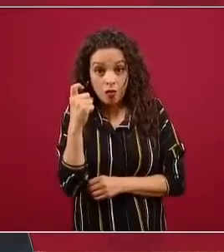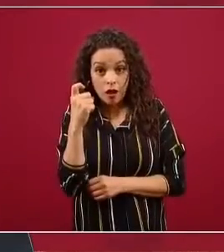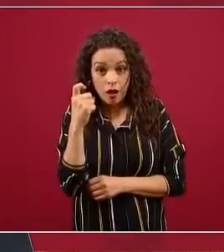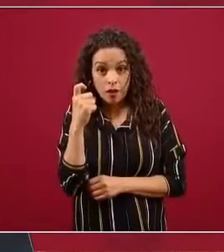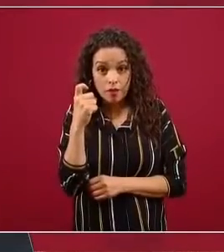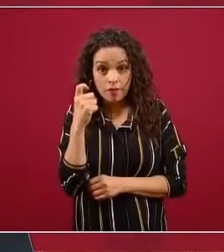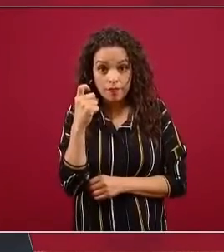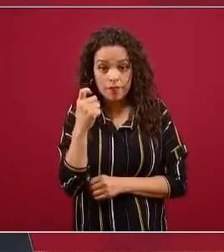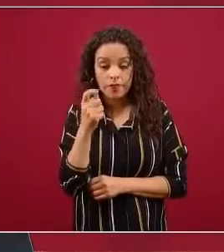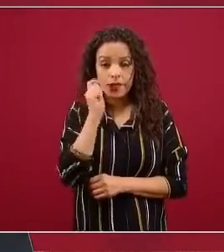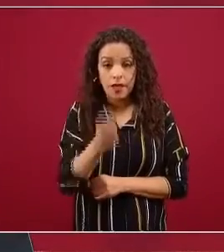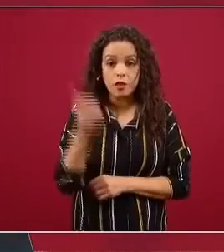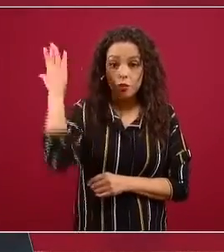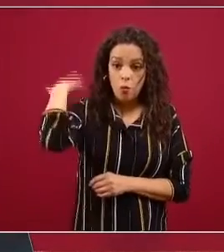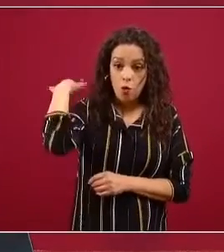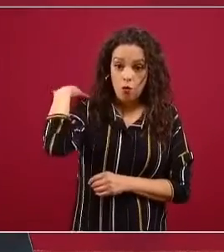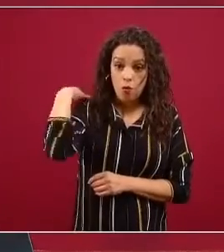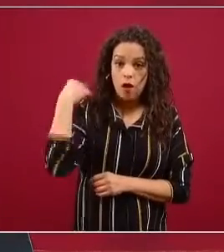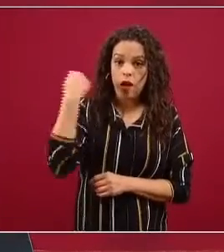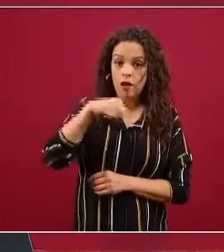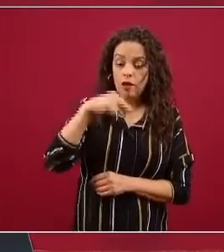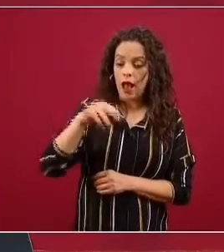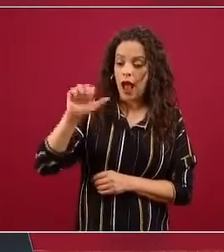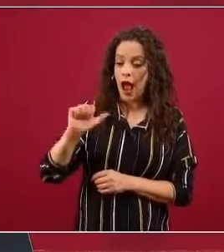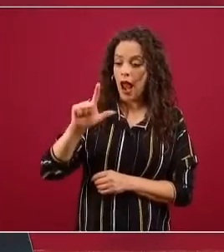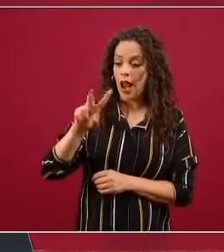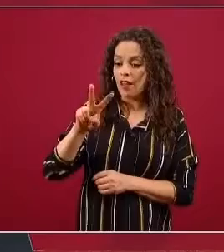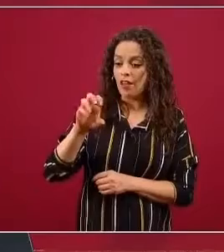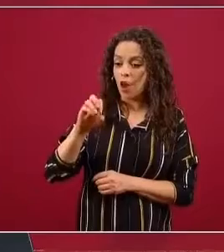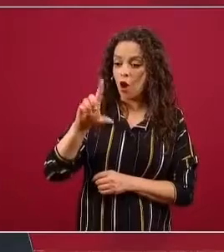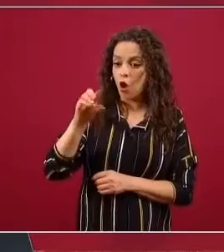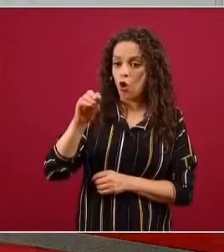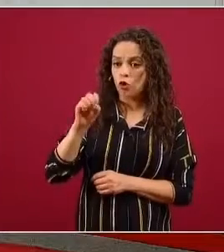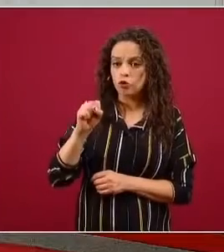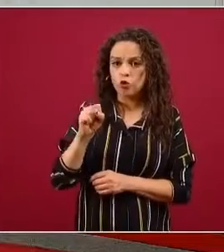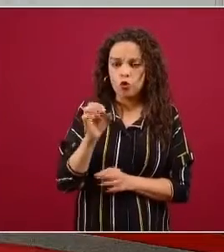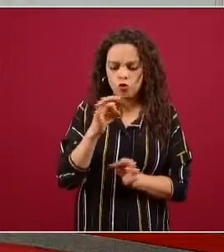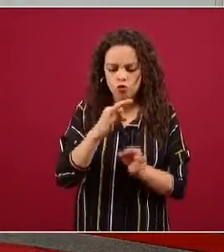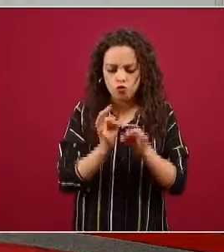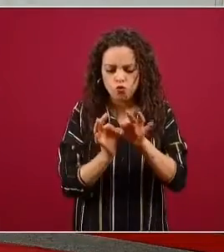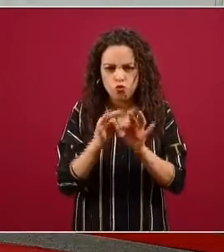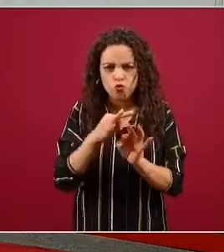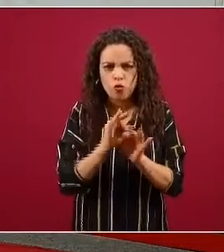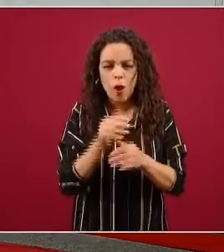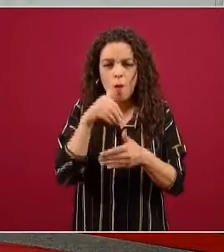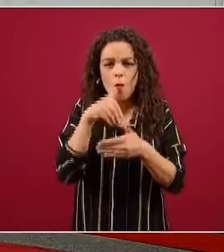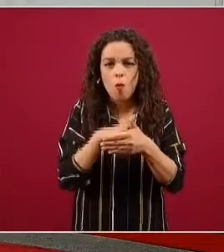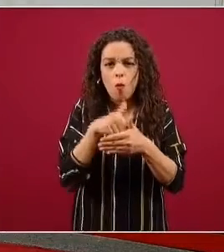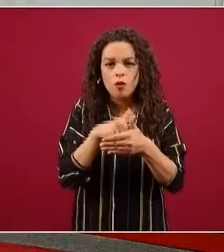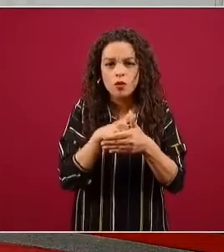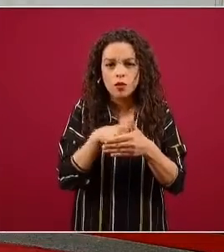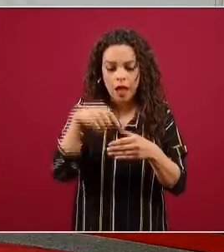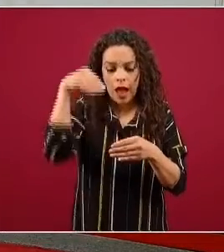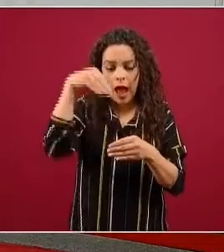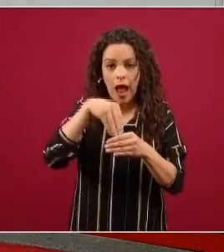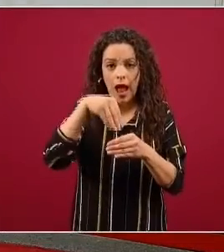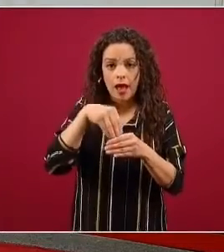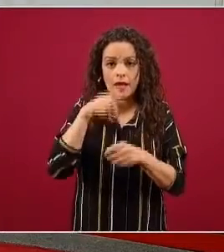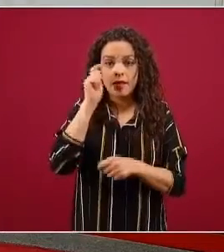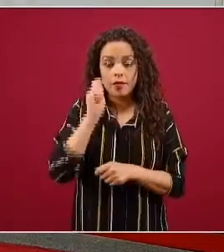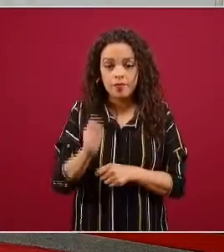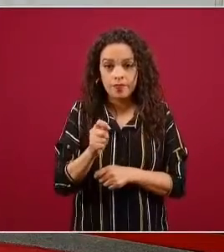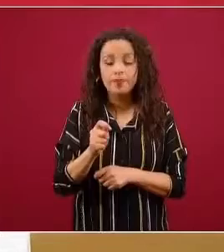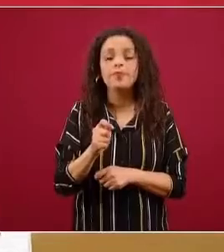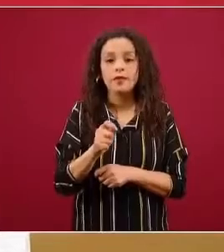los pulmones, que se llaman alvéolos, son microscópicos, son unas pequeñas bolsitas en las que ocurre el intercambio